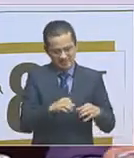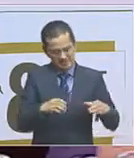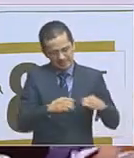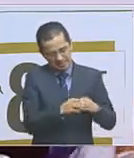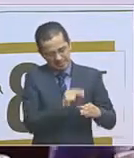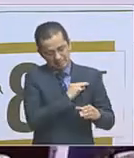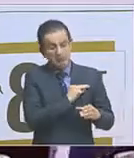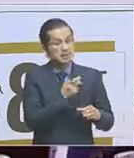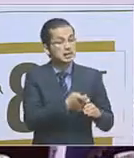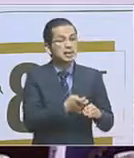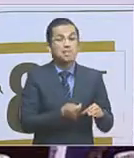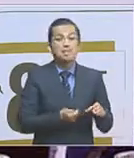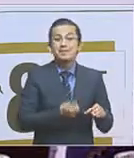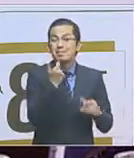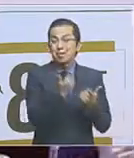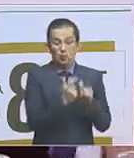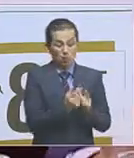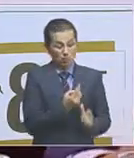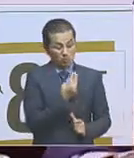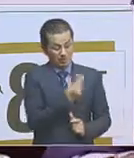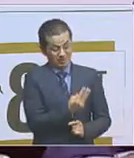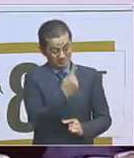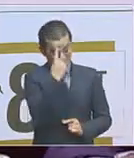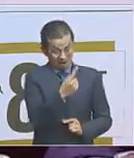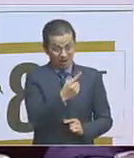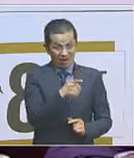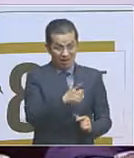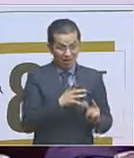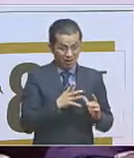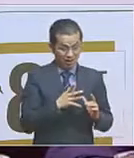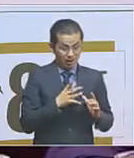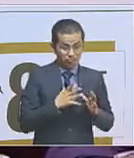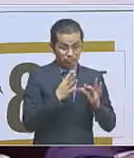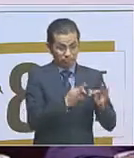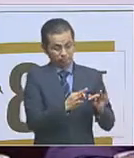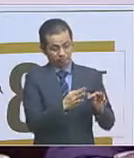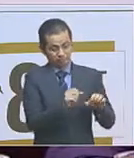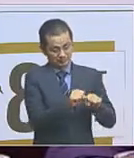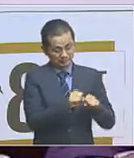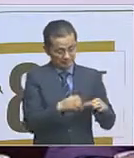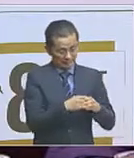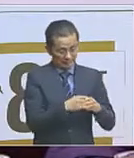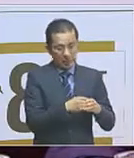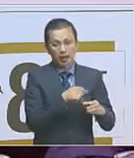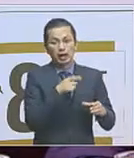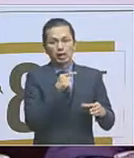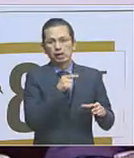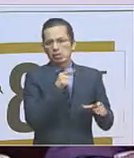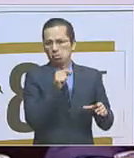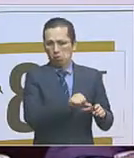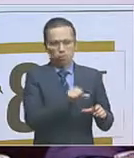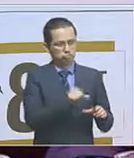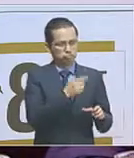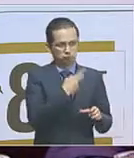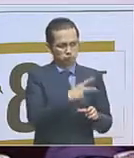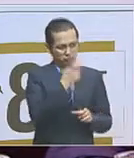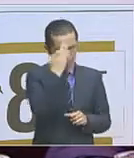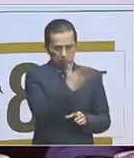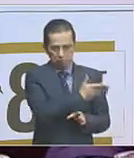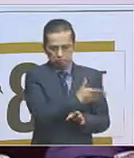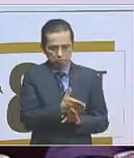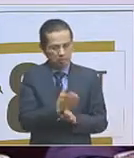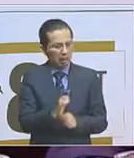integración de la sala concluye su periodo y no me queda más que hacer de verdad un